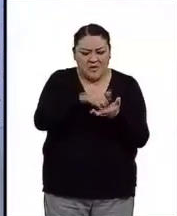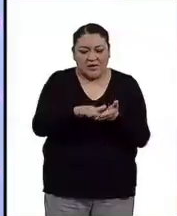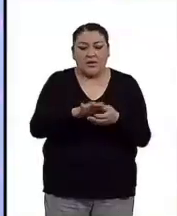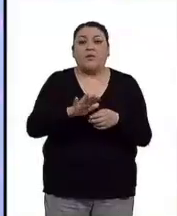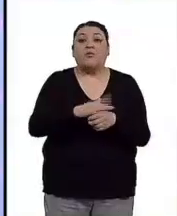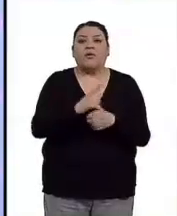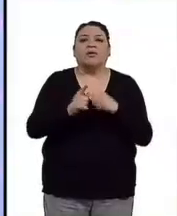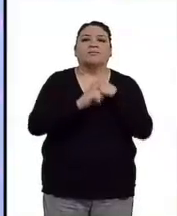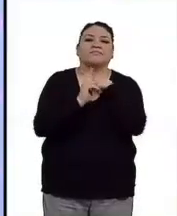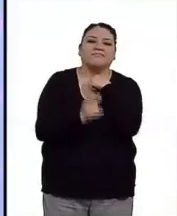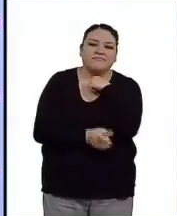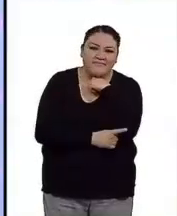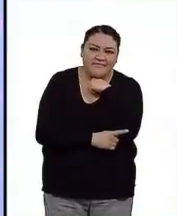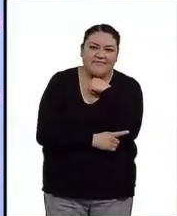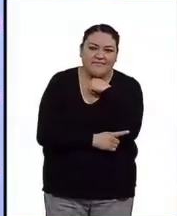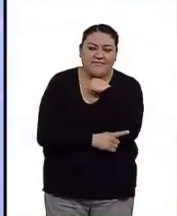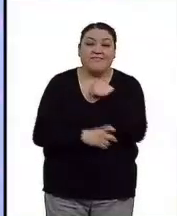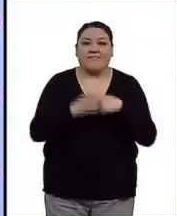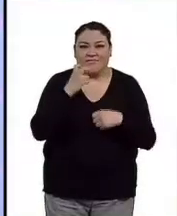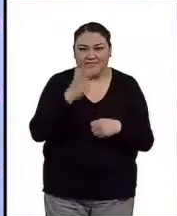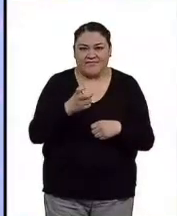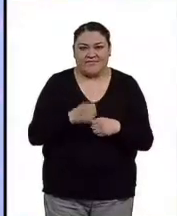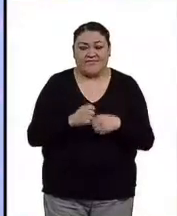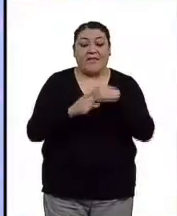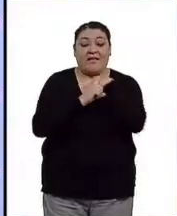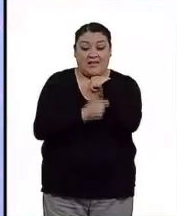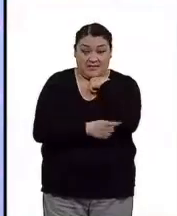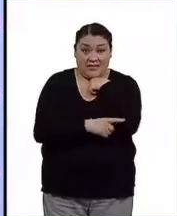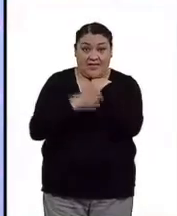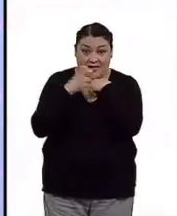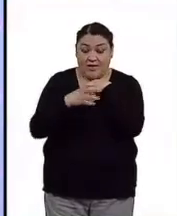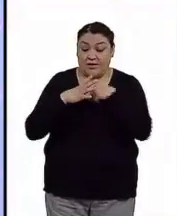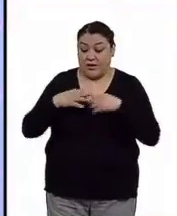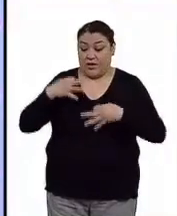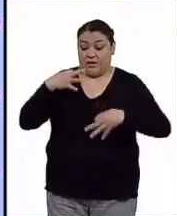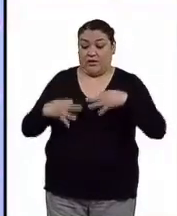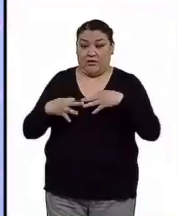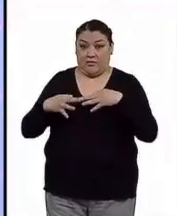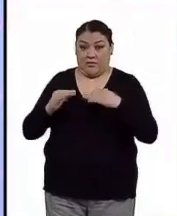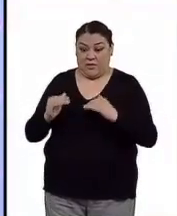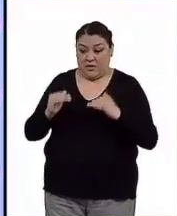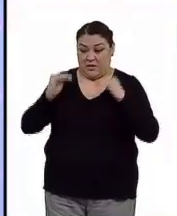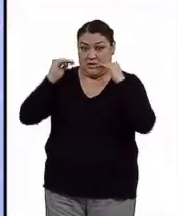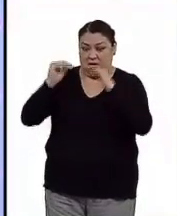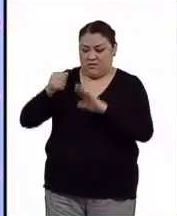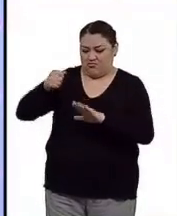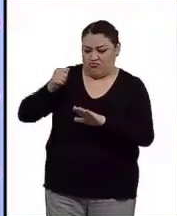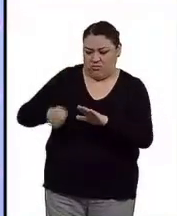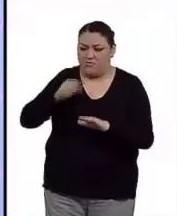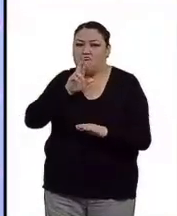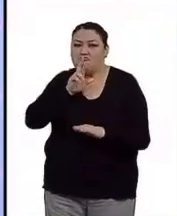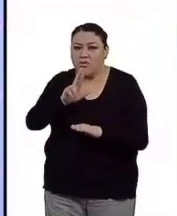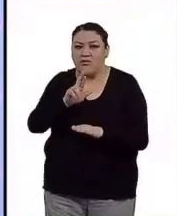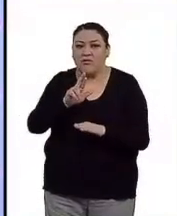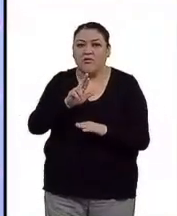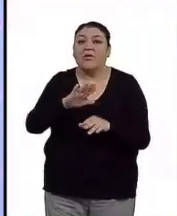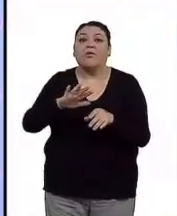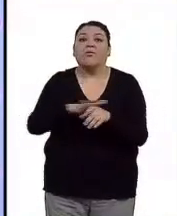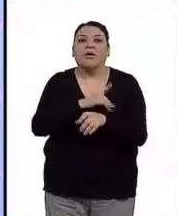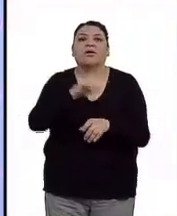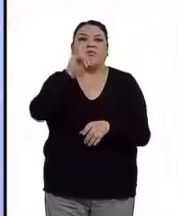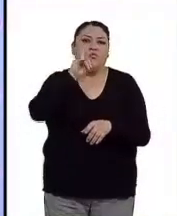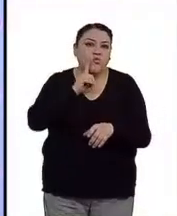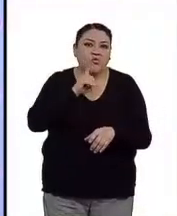el embarazo de una mujer. Entonces, estas jurisprudencias no son por otra razón más que por el hecho de que hay mujeres que se